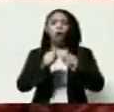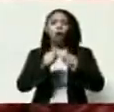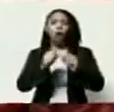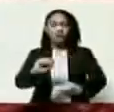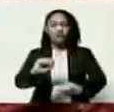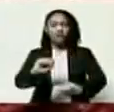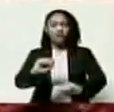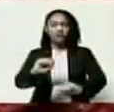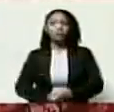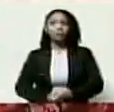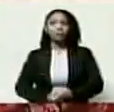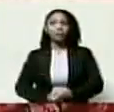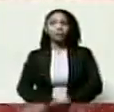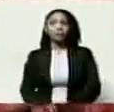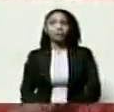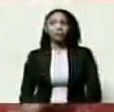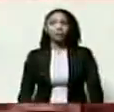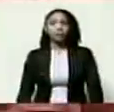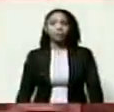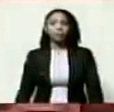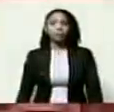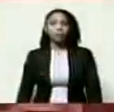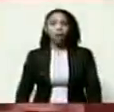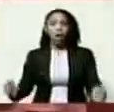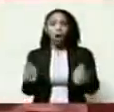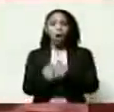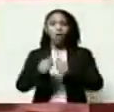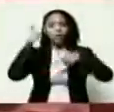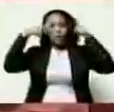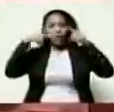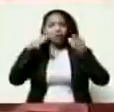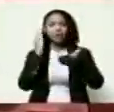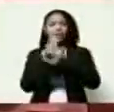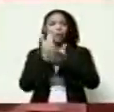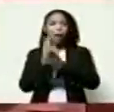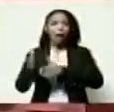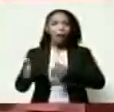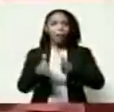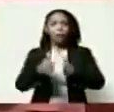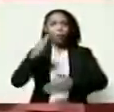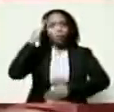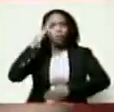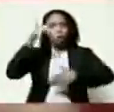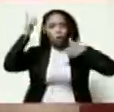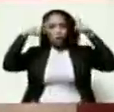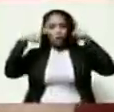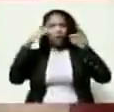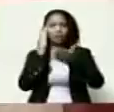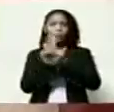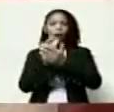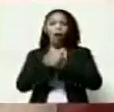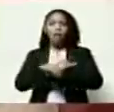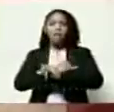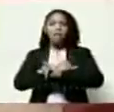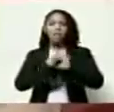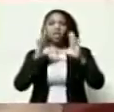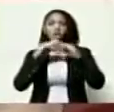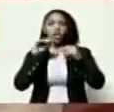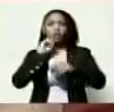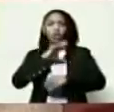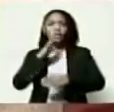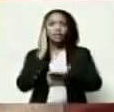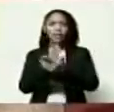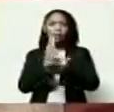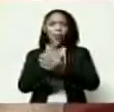victoria. Con Chávez siempre, por el camino de nuestro comandante Hugo Chávez. Al final de toda esta historia, como siempre